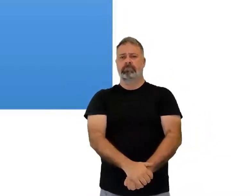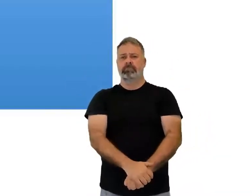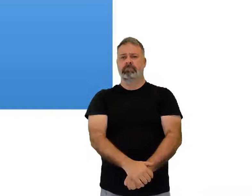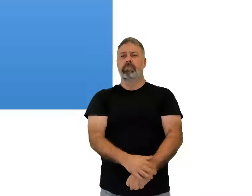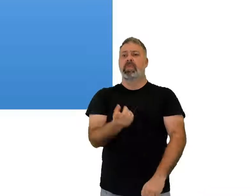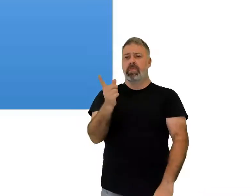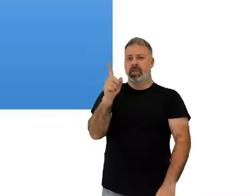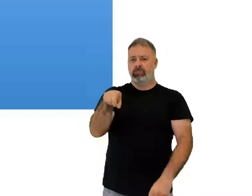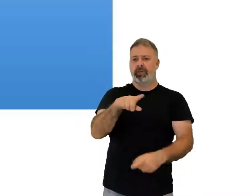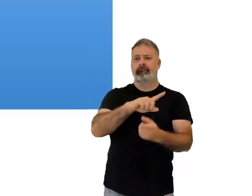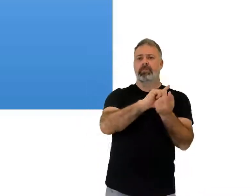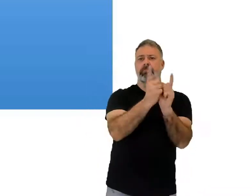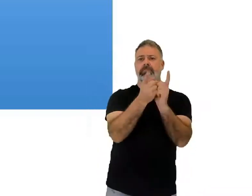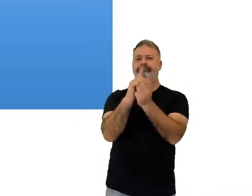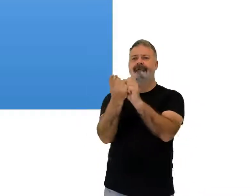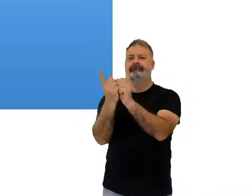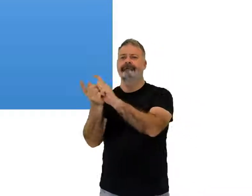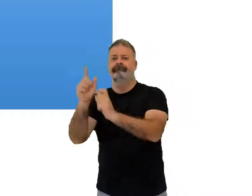y variación cultural.